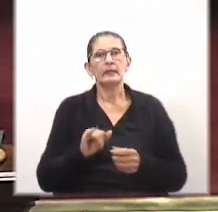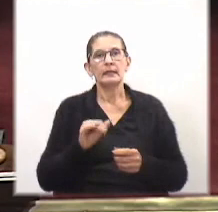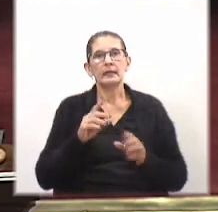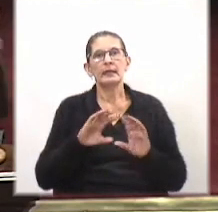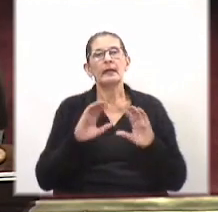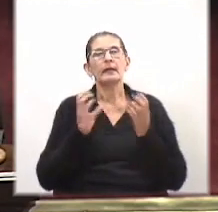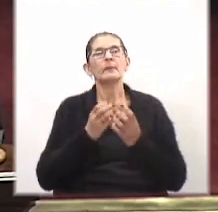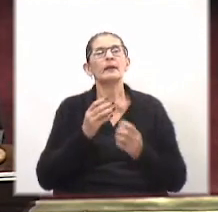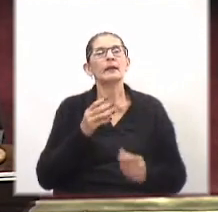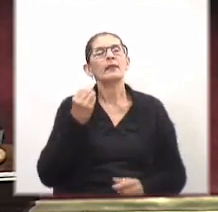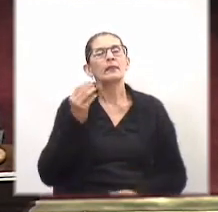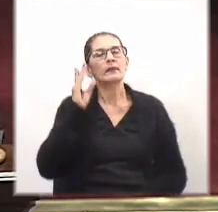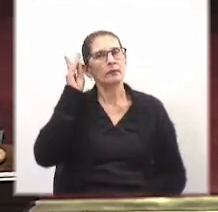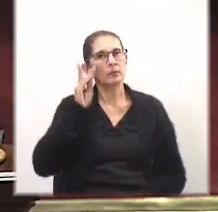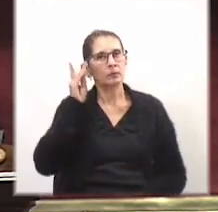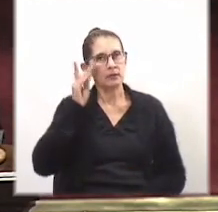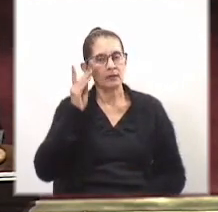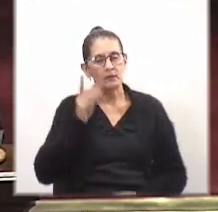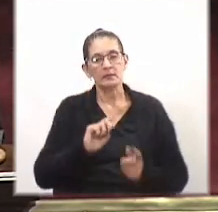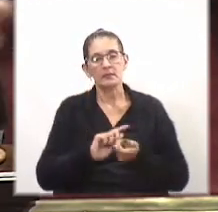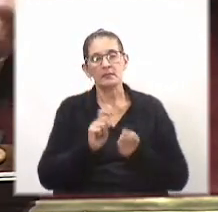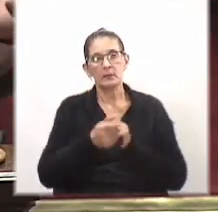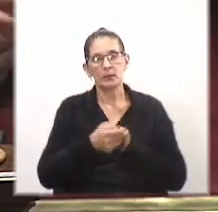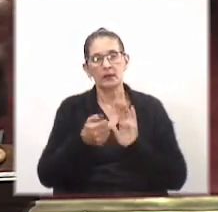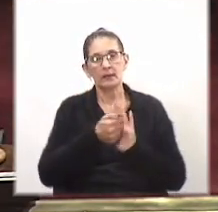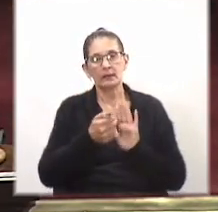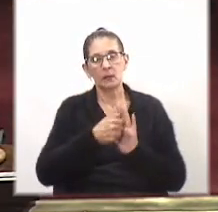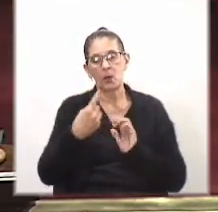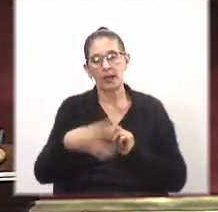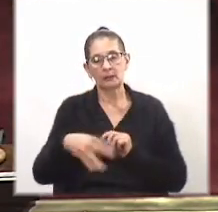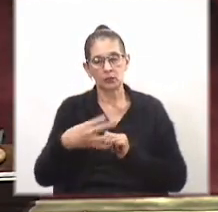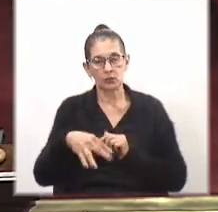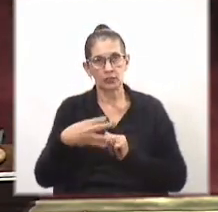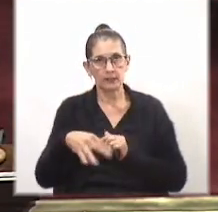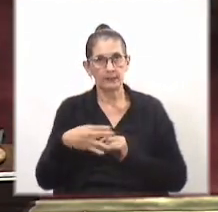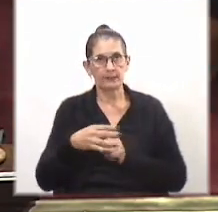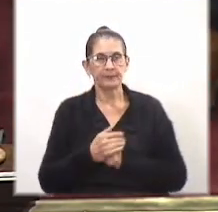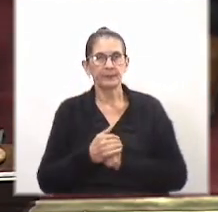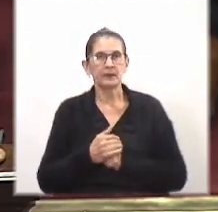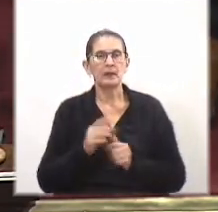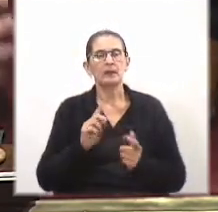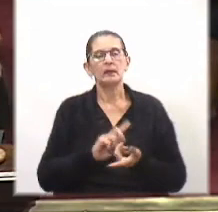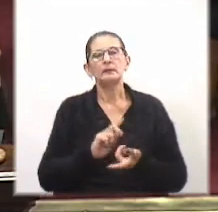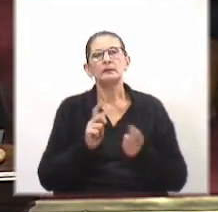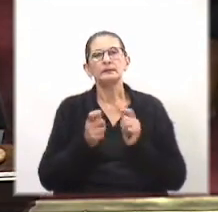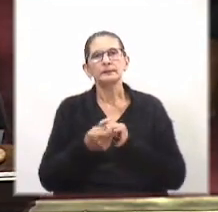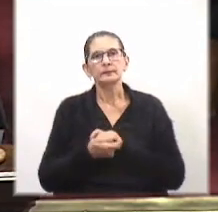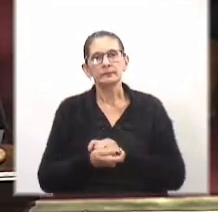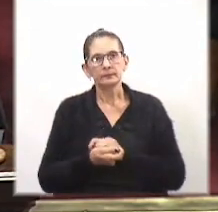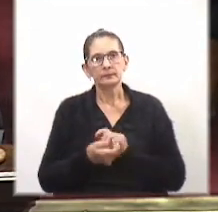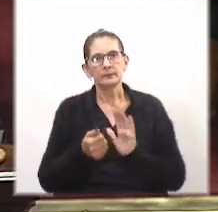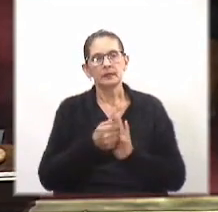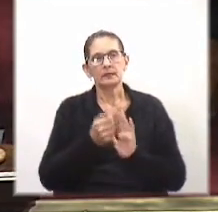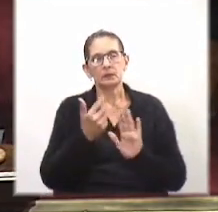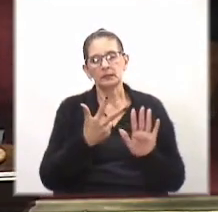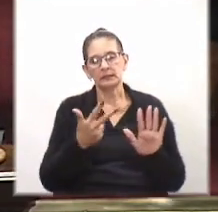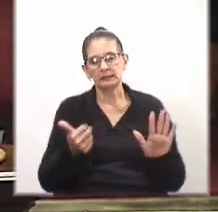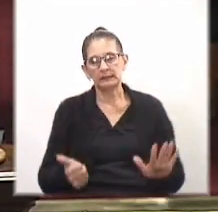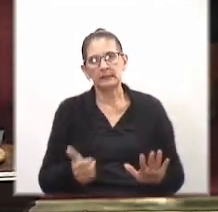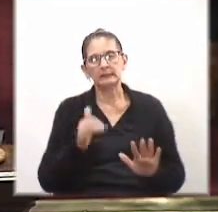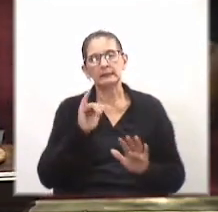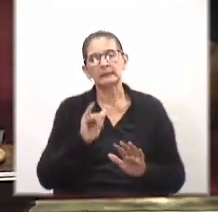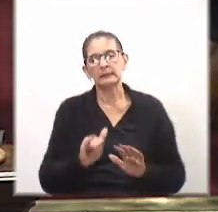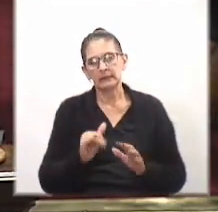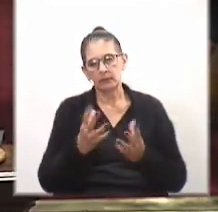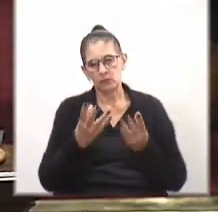de Cámara de Representantes en particular. Se modificó el artículo 14, se modificaron el artículo 36 y una